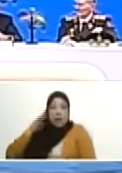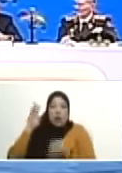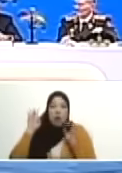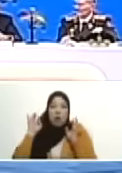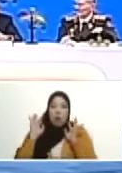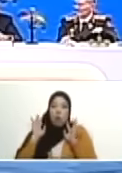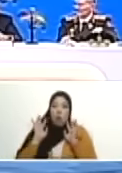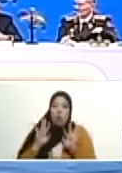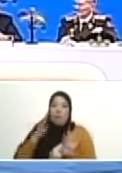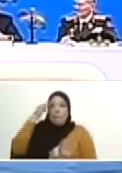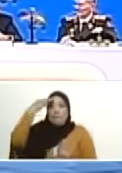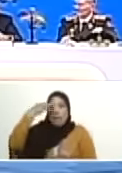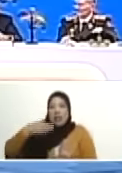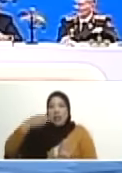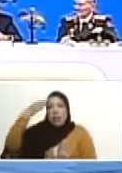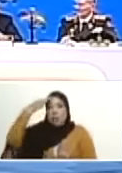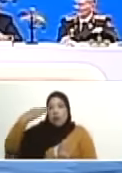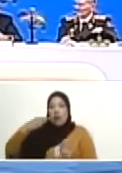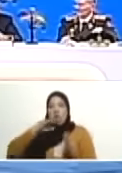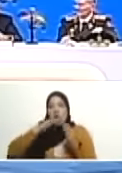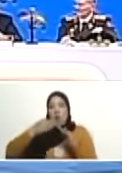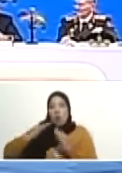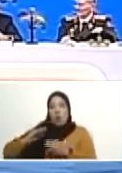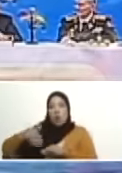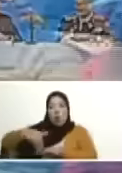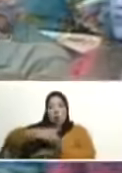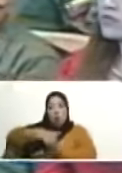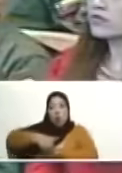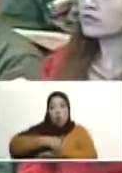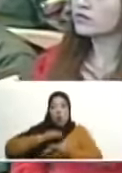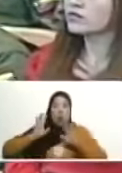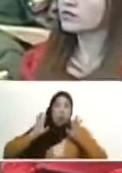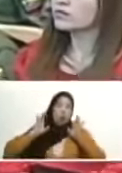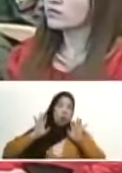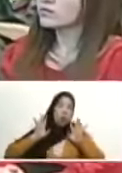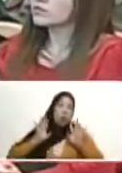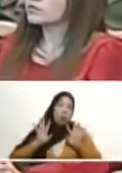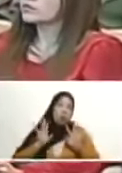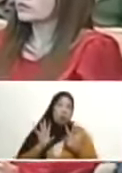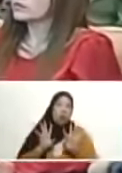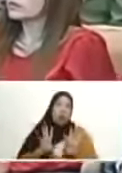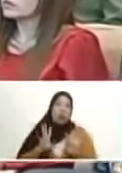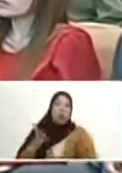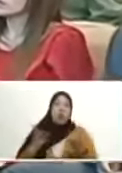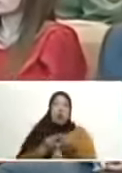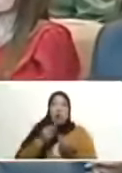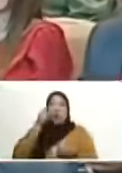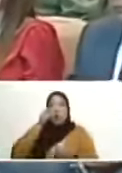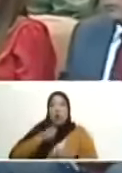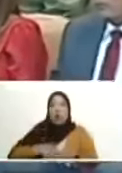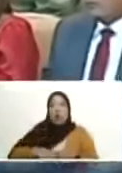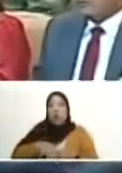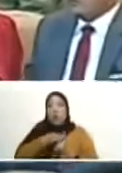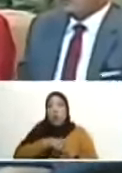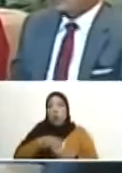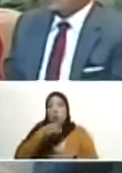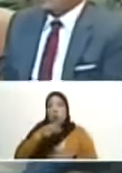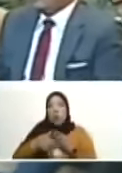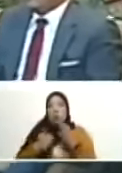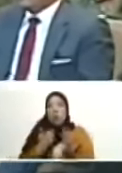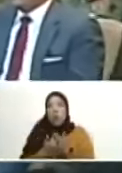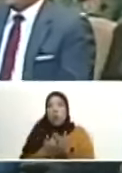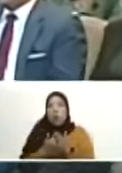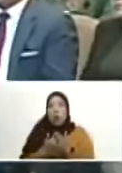en cuarteles, en barrios, en calles, desplieguense junto a nuestro pueblo. Ustedes,